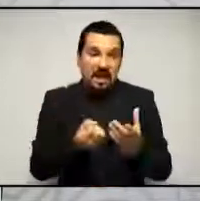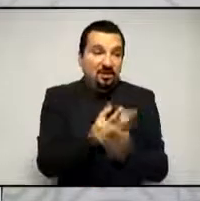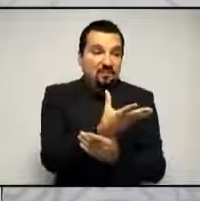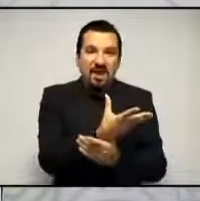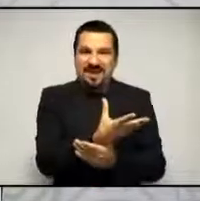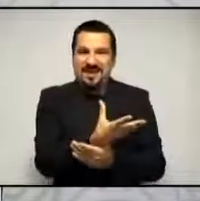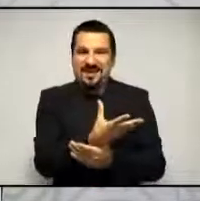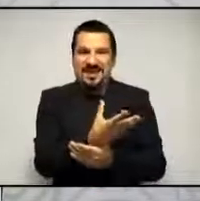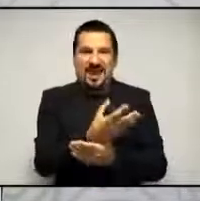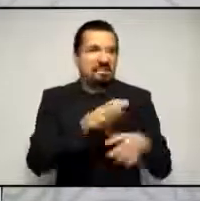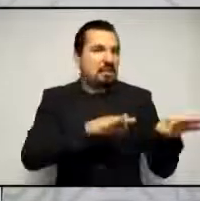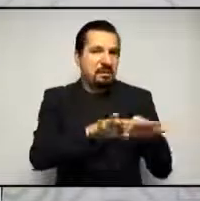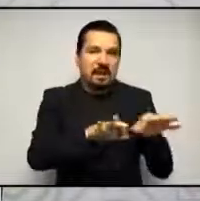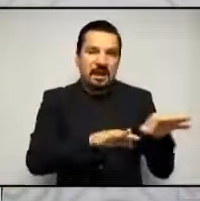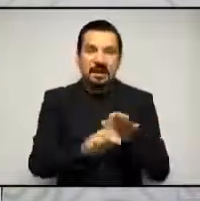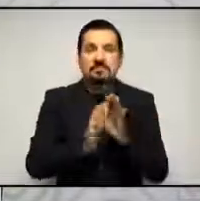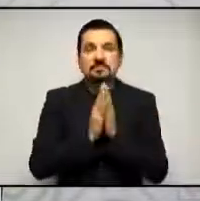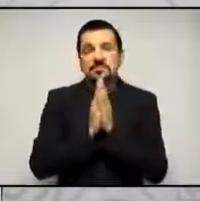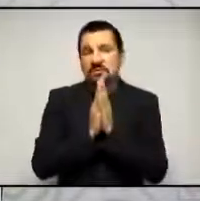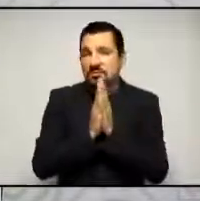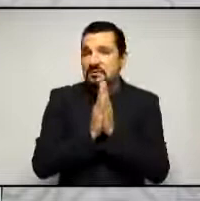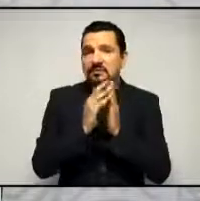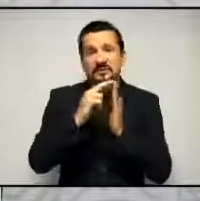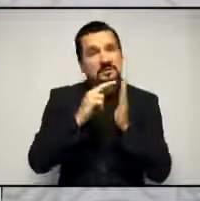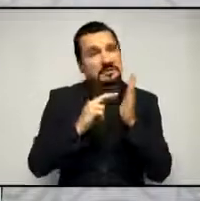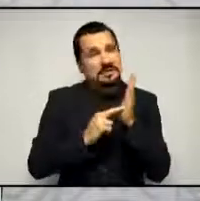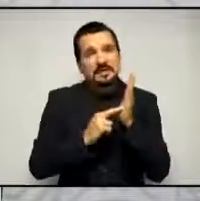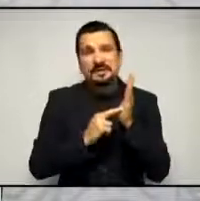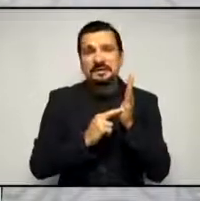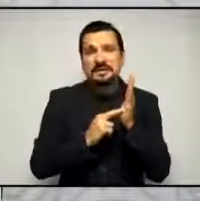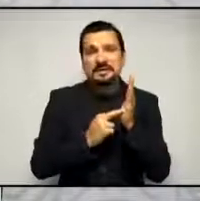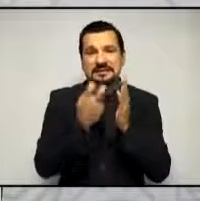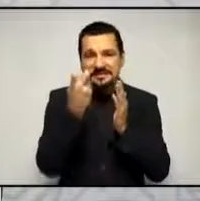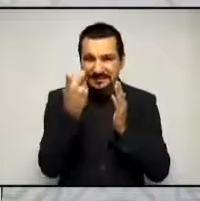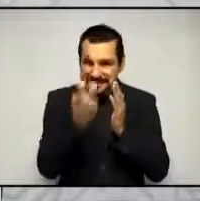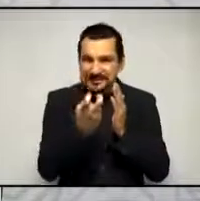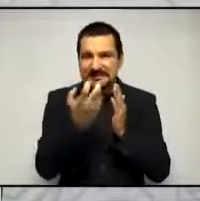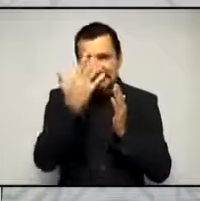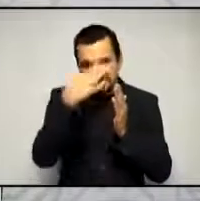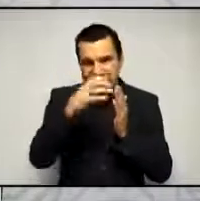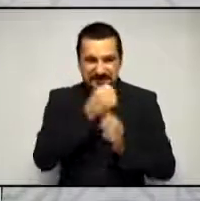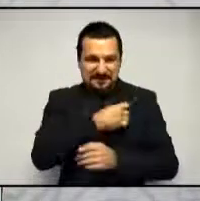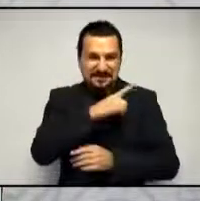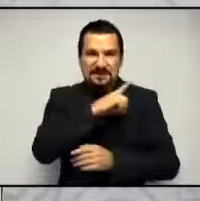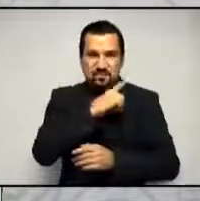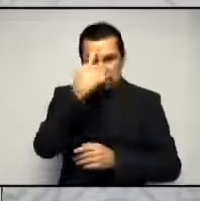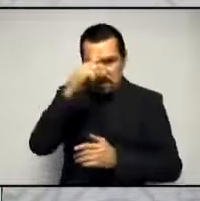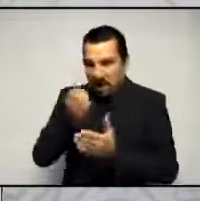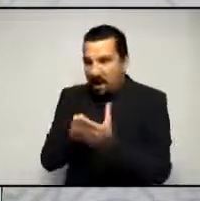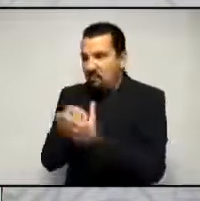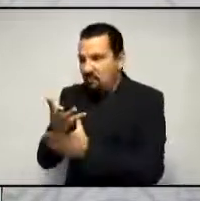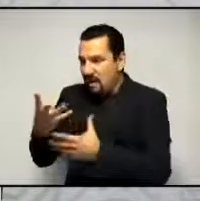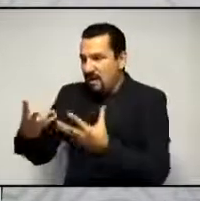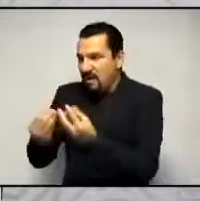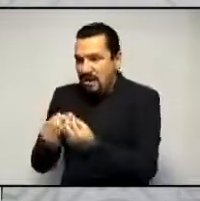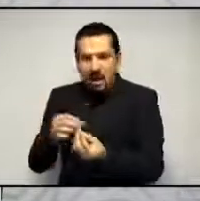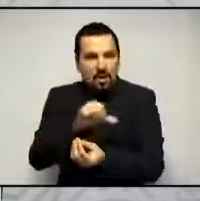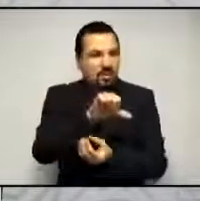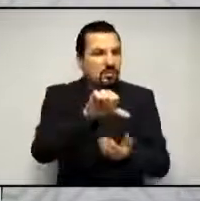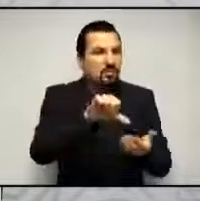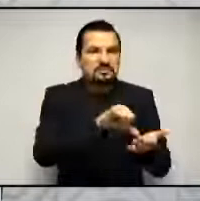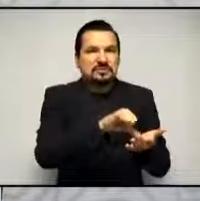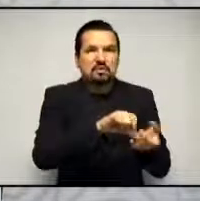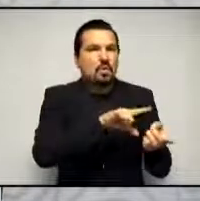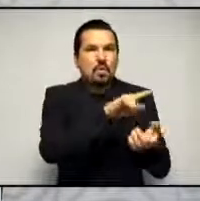aplicar rigurosamente las medidas sanitarias establecidas para espacios públicos y para los centros de